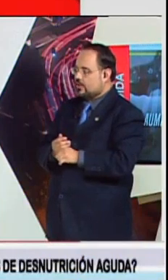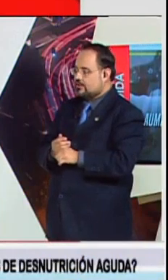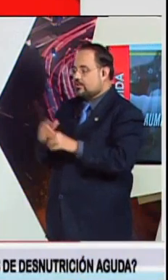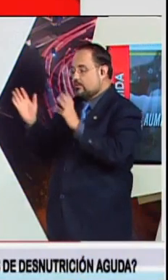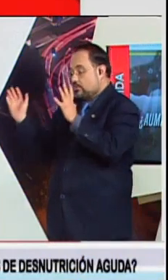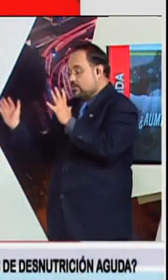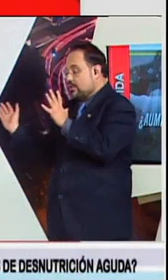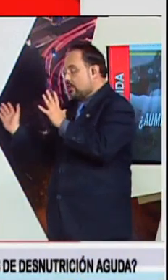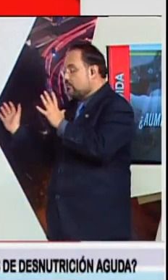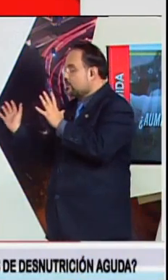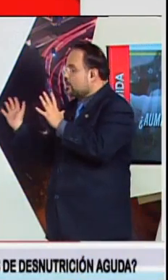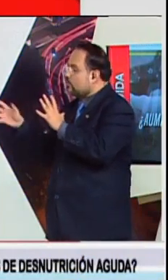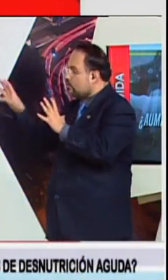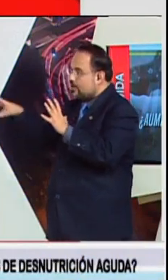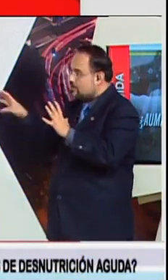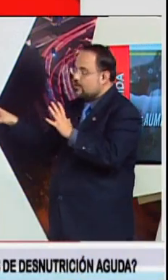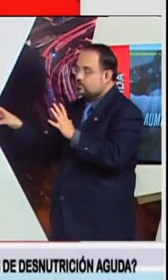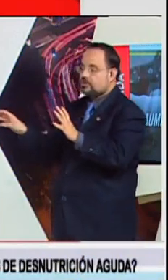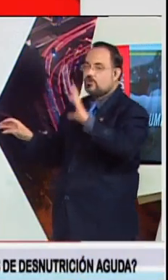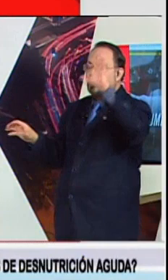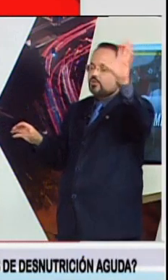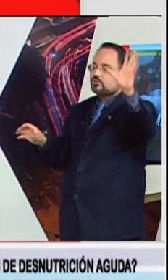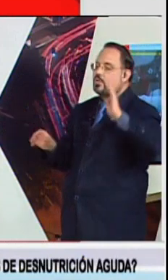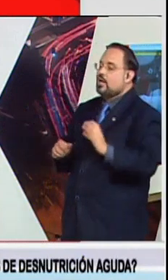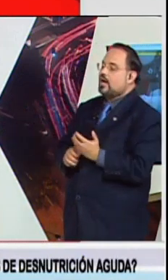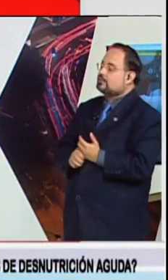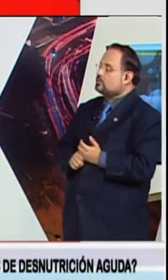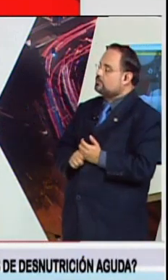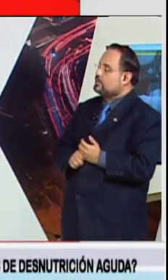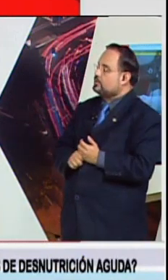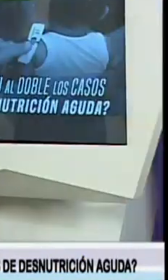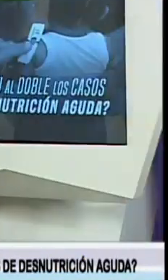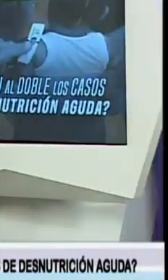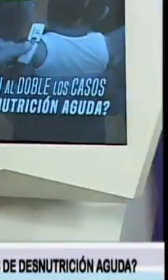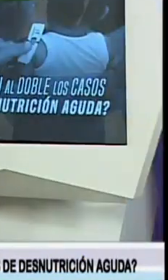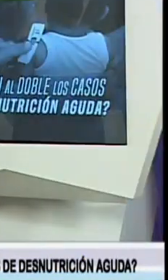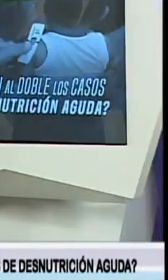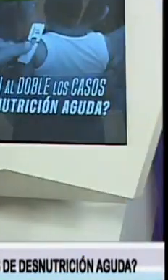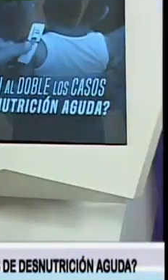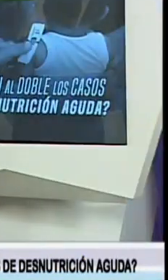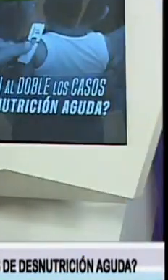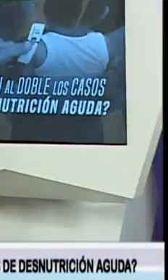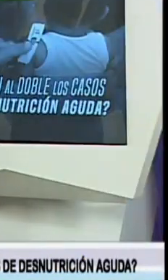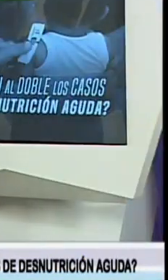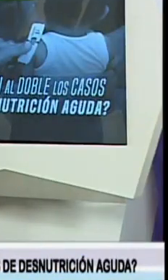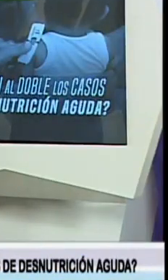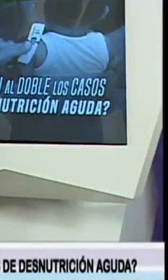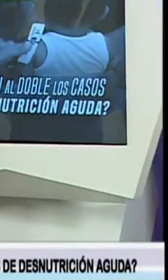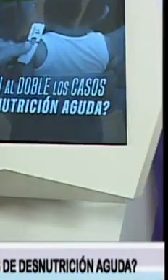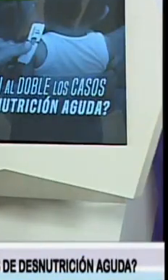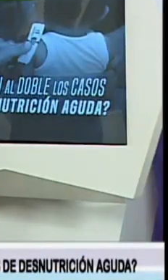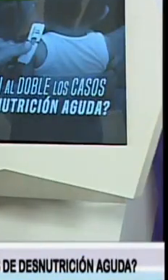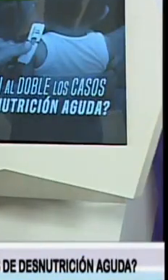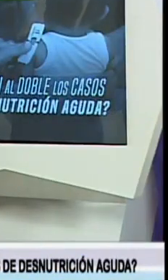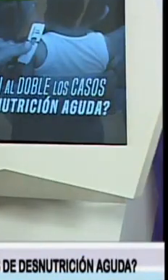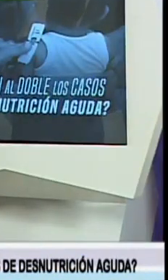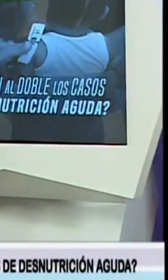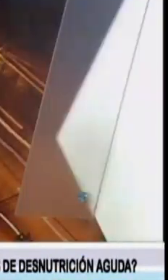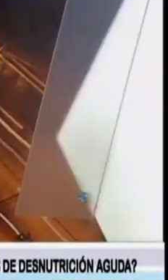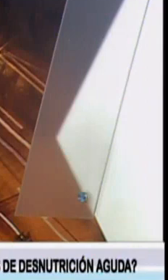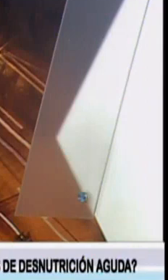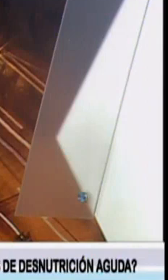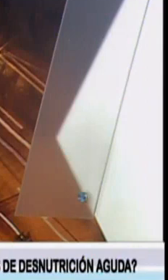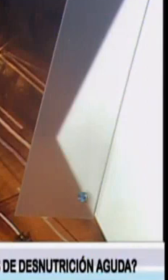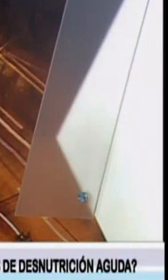interesante pero este rango etáreo que va desde los 0 años hasta los 29 años estamos hablando de unas personas un país bastante